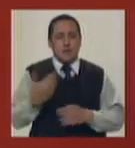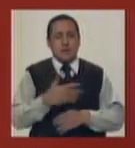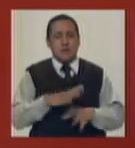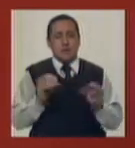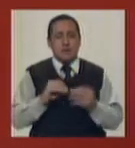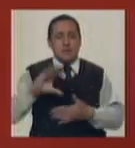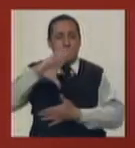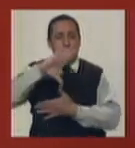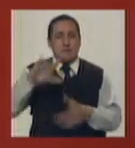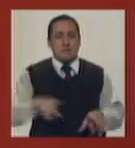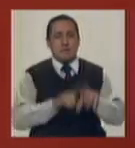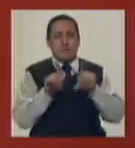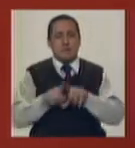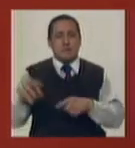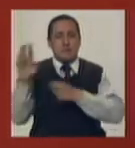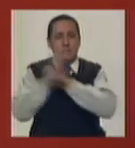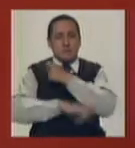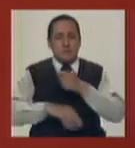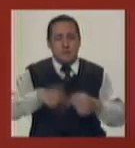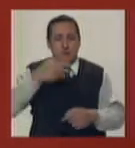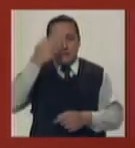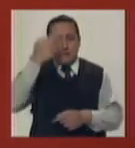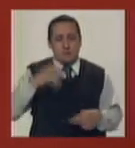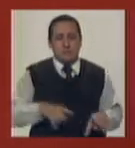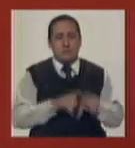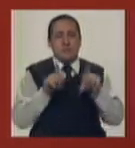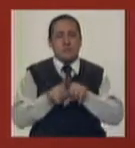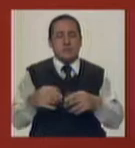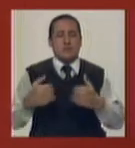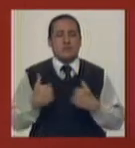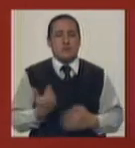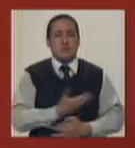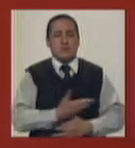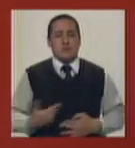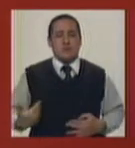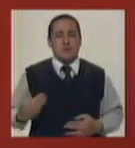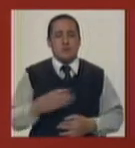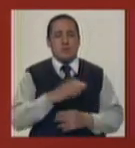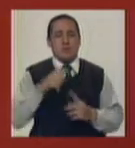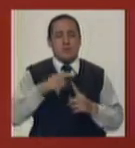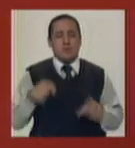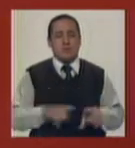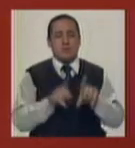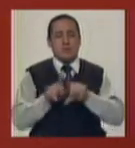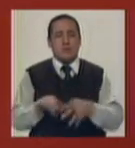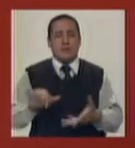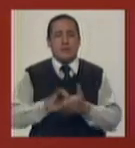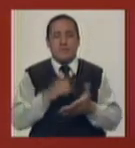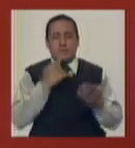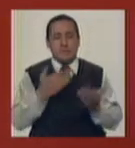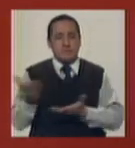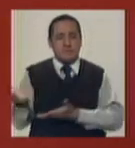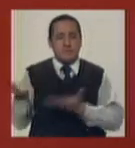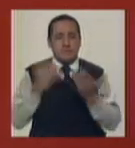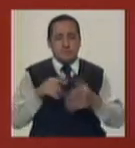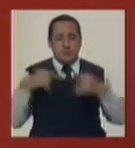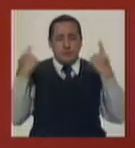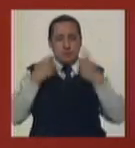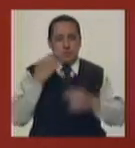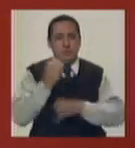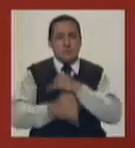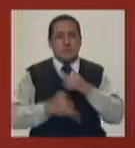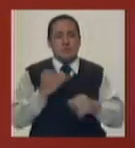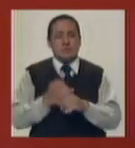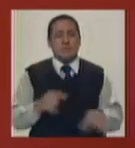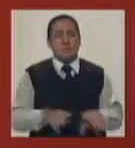de América del Sur y de los países árabes. Veíamos al presidente Ollantumala, quien era el anfitrión de esta gran cita